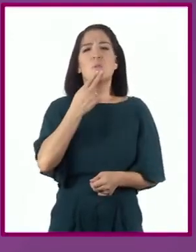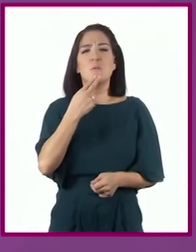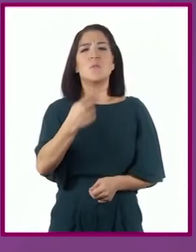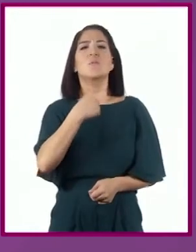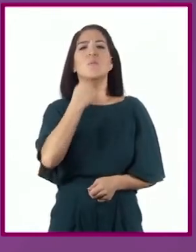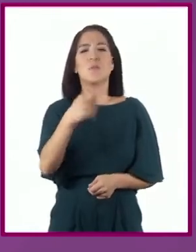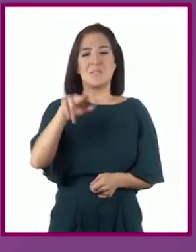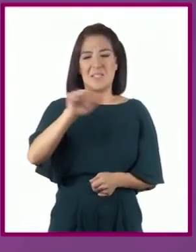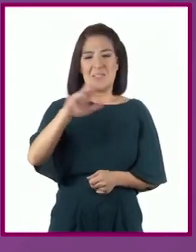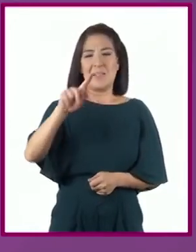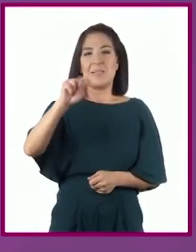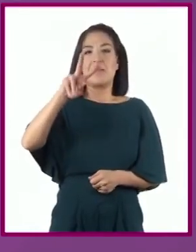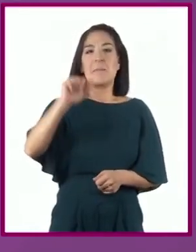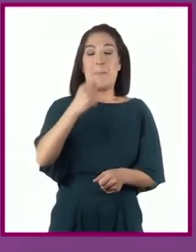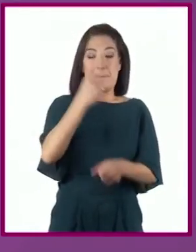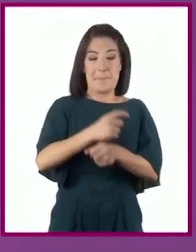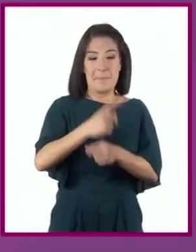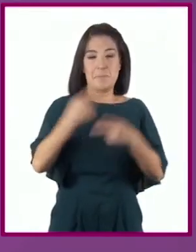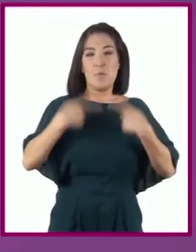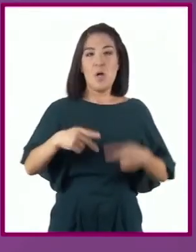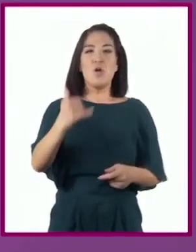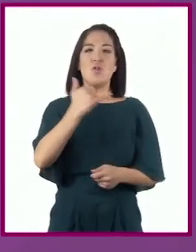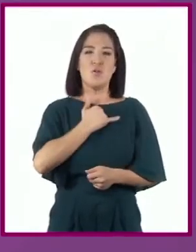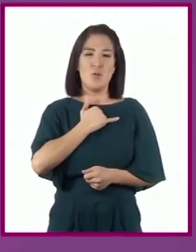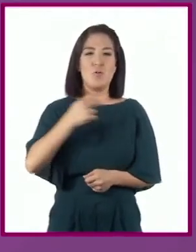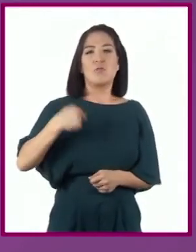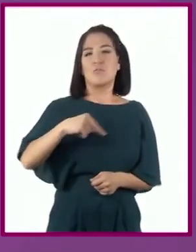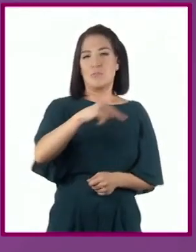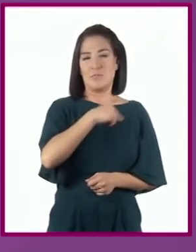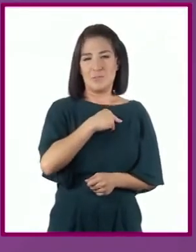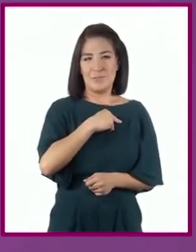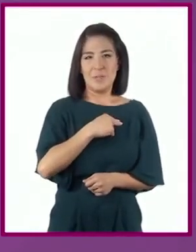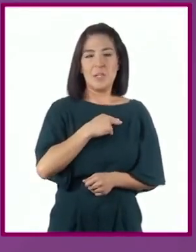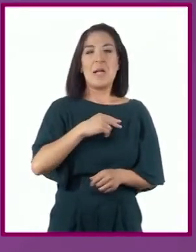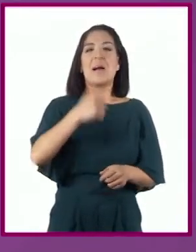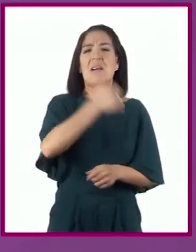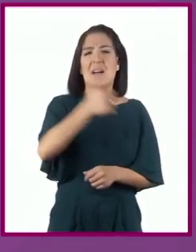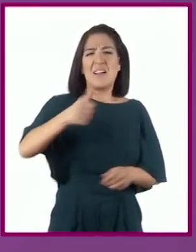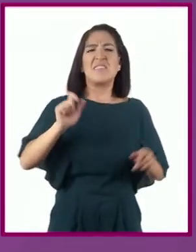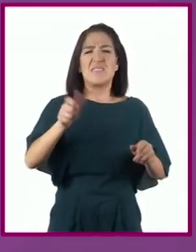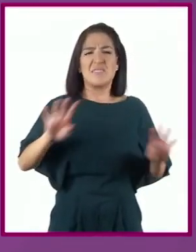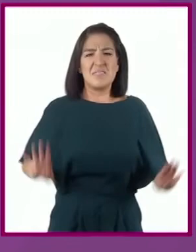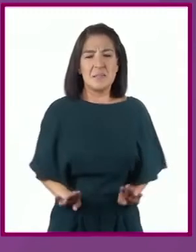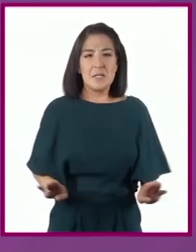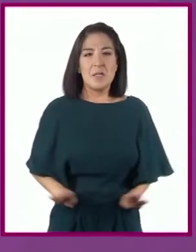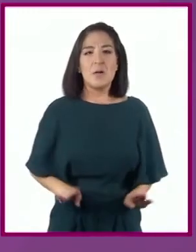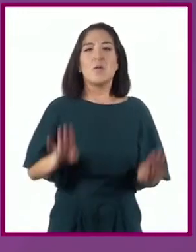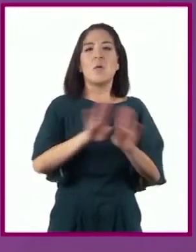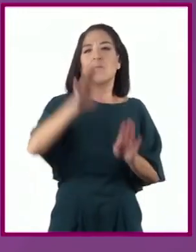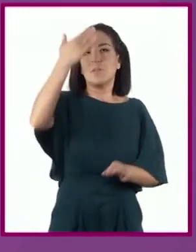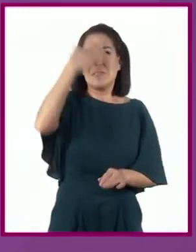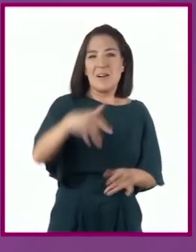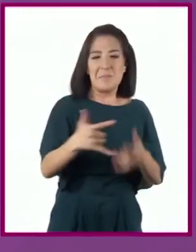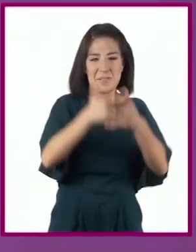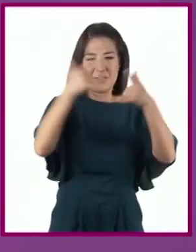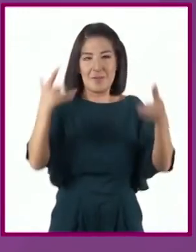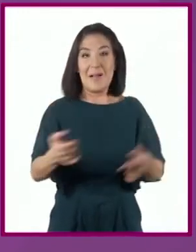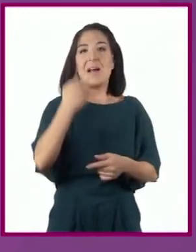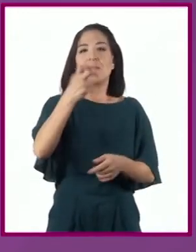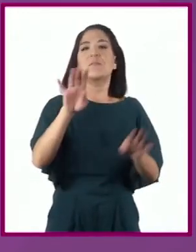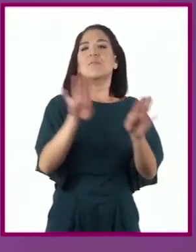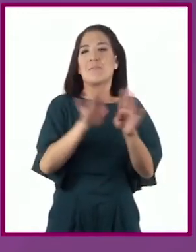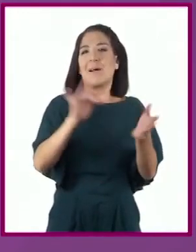la primera persona. Yo, nosotros. Una de sus características es que sabe de la historia, gracias